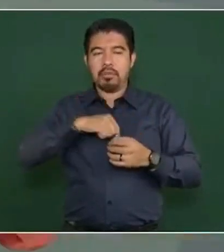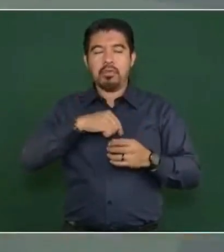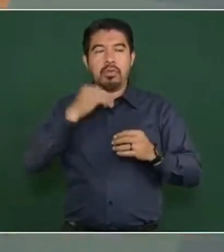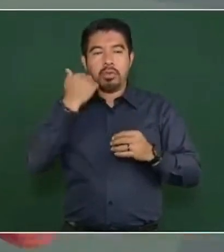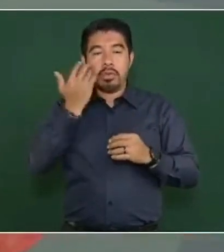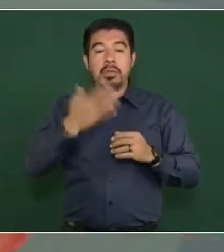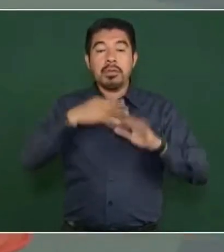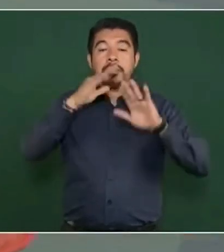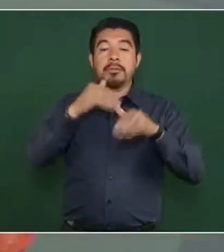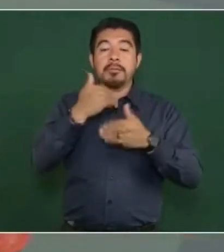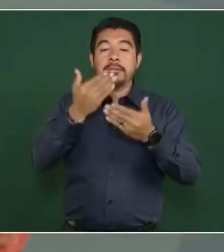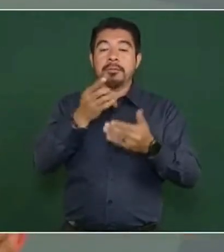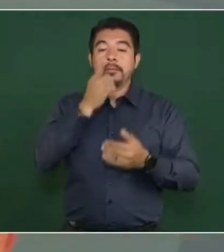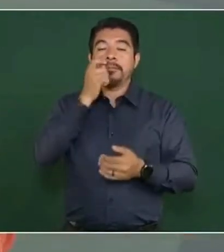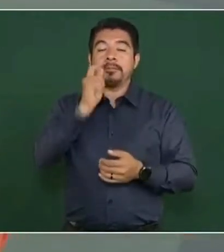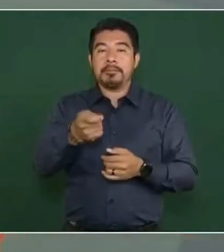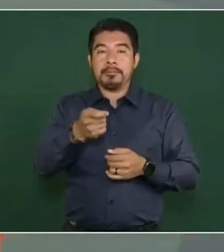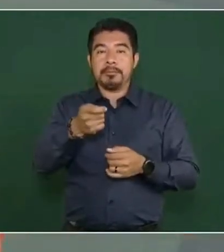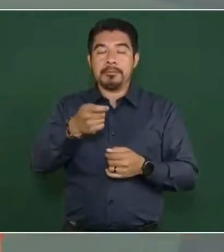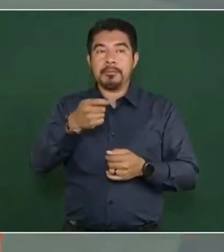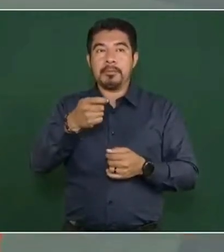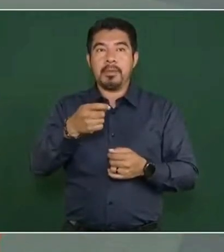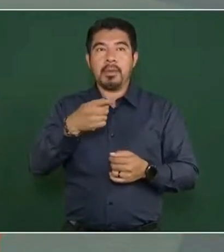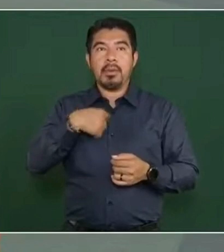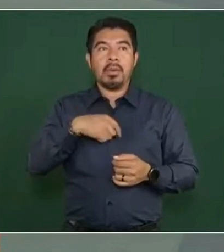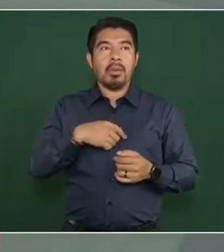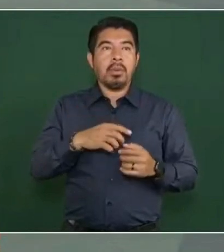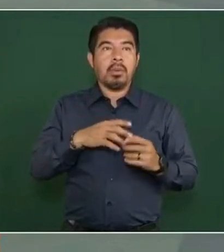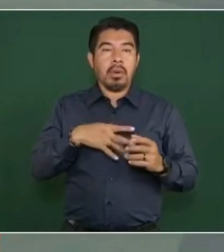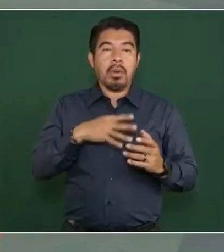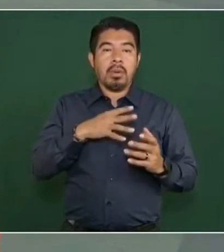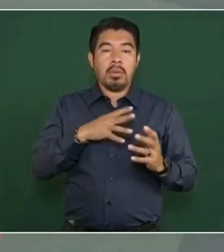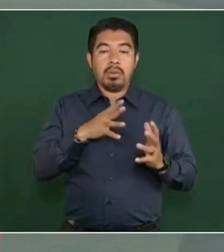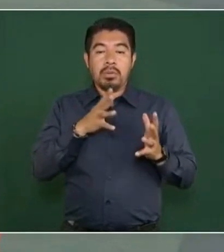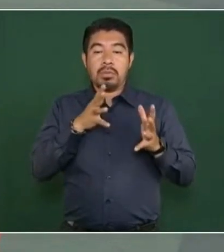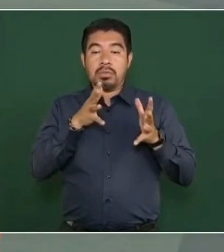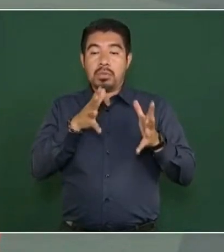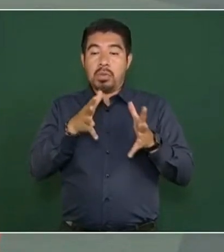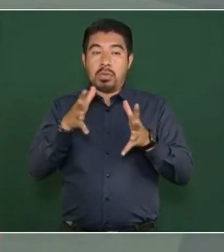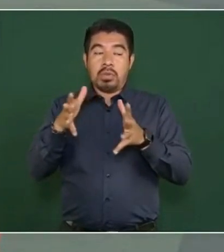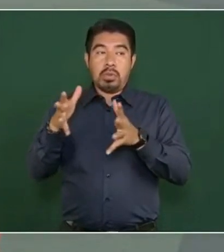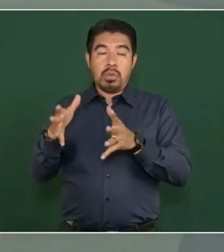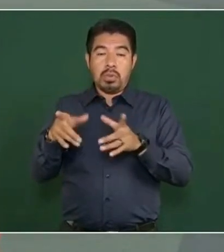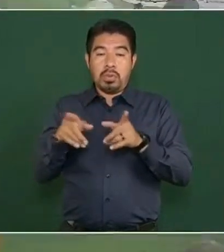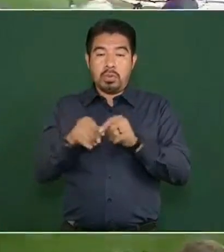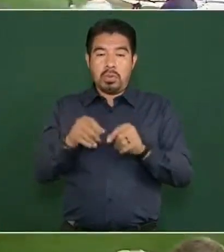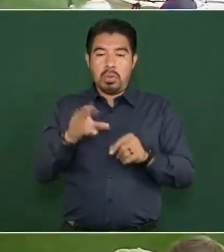es, a ver, que no se acomoden las calabazas solas,